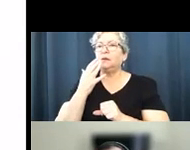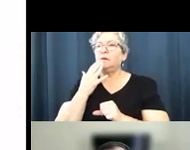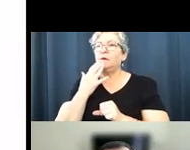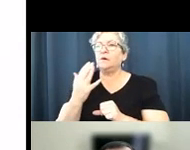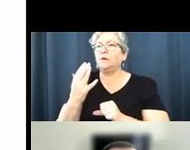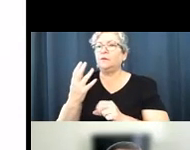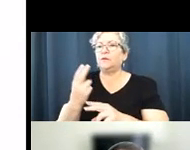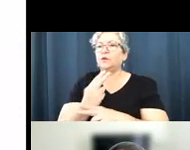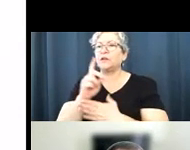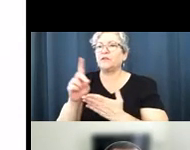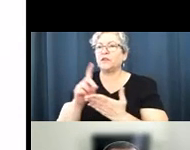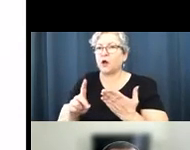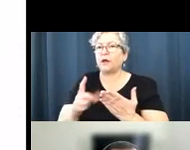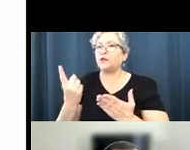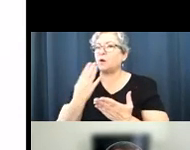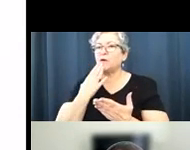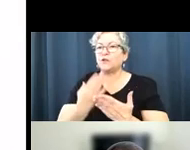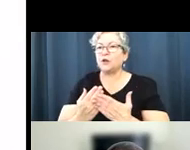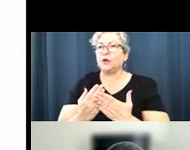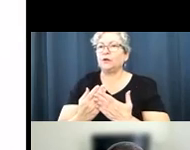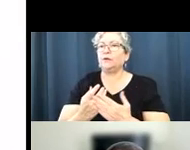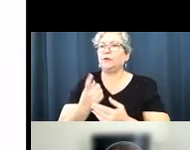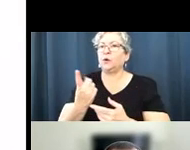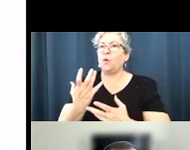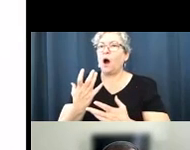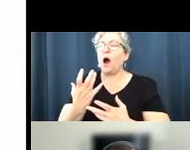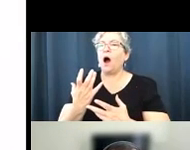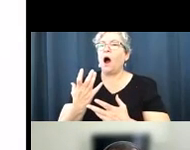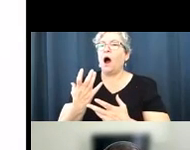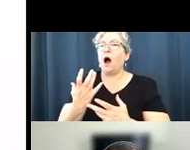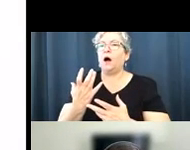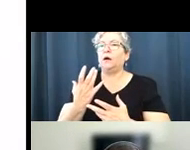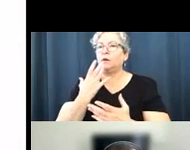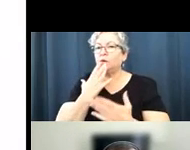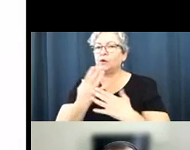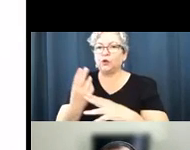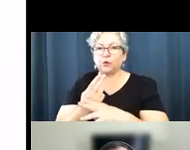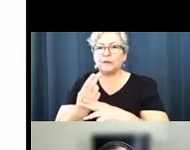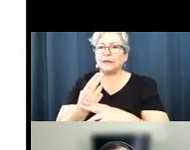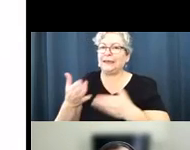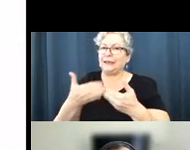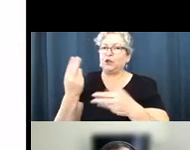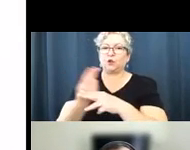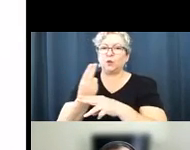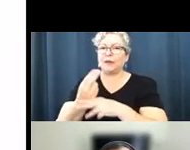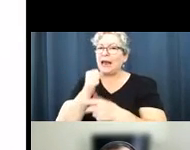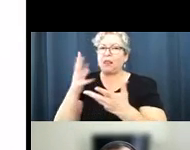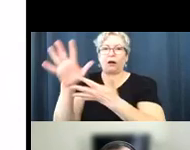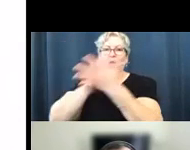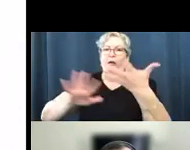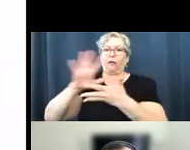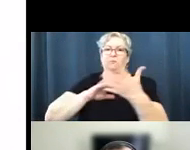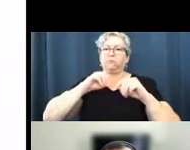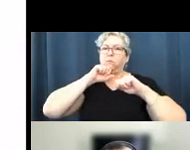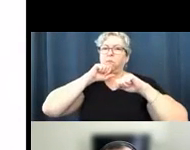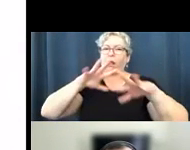un diseño bueno es un buen diseño, y una persona que tiene usa un que no, que es